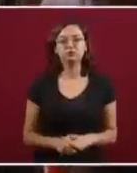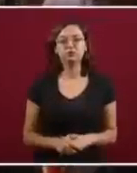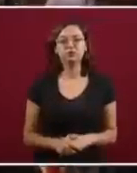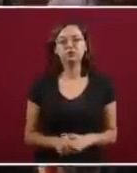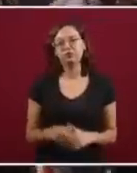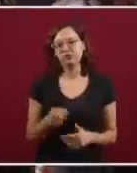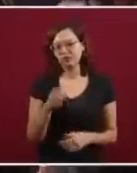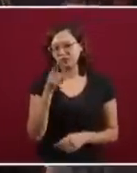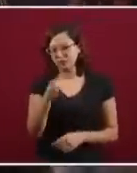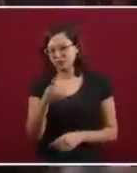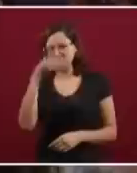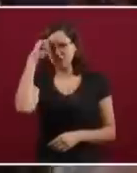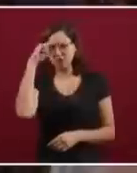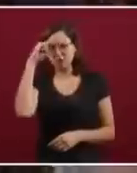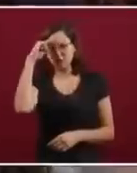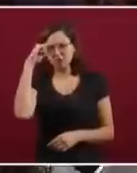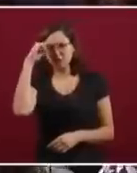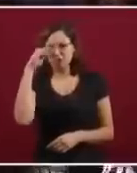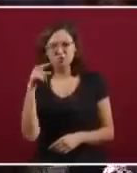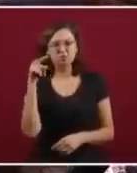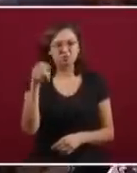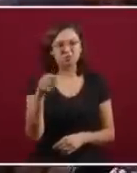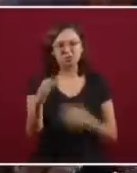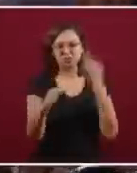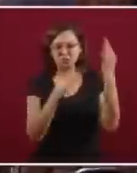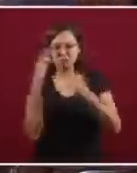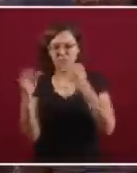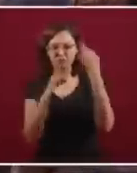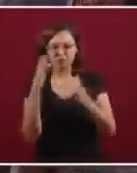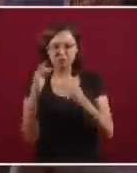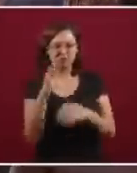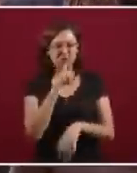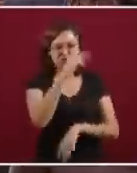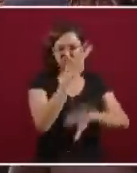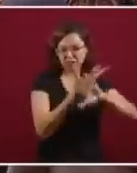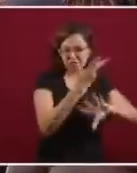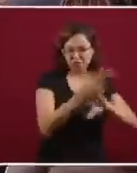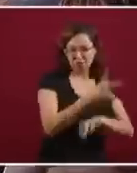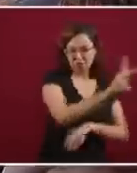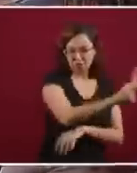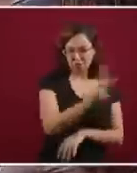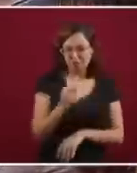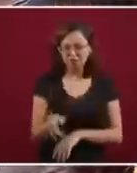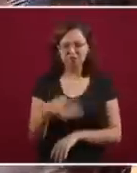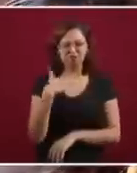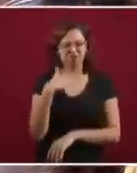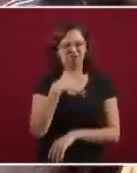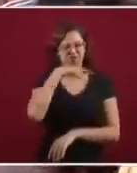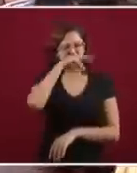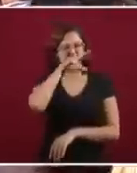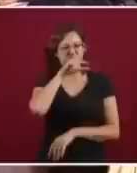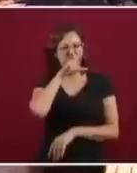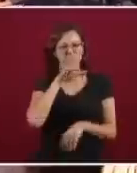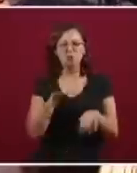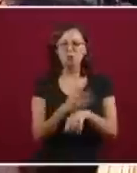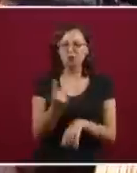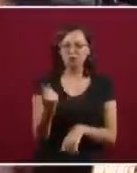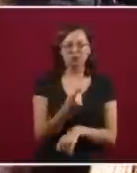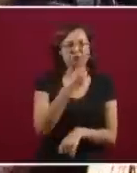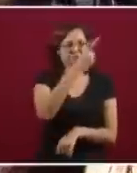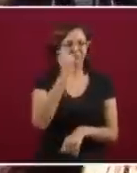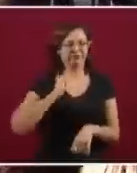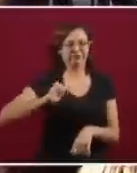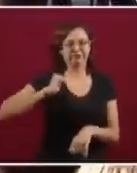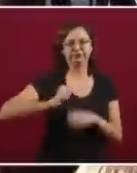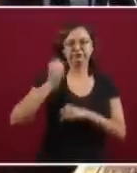parecida a la campaña de comunicación y el enfoque que hizo eeuu particularmente en los años 80 con